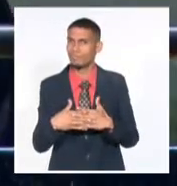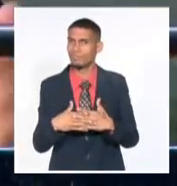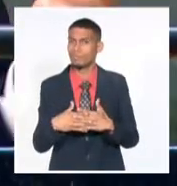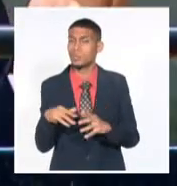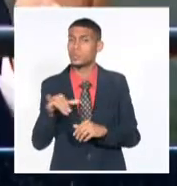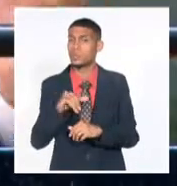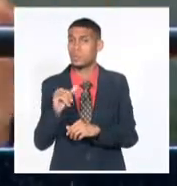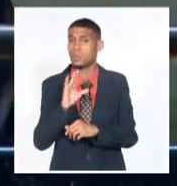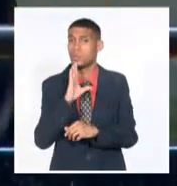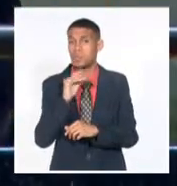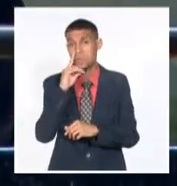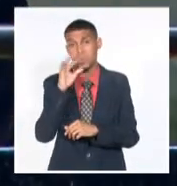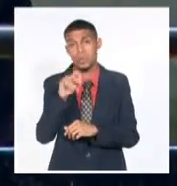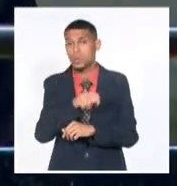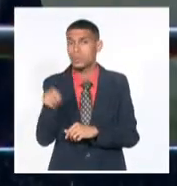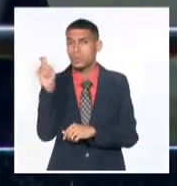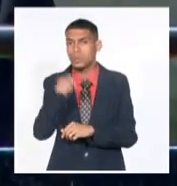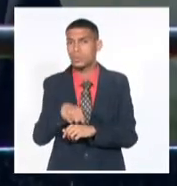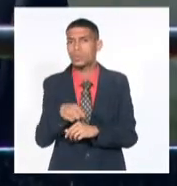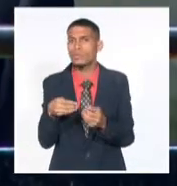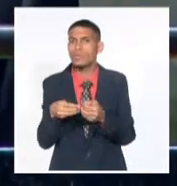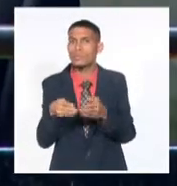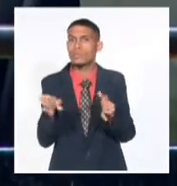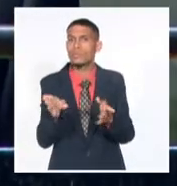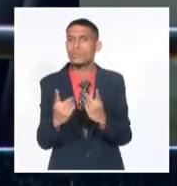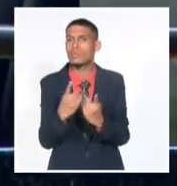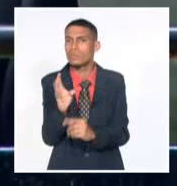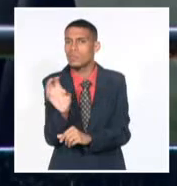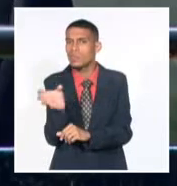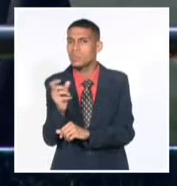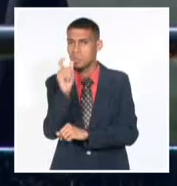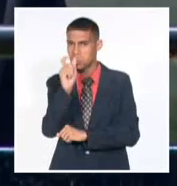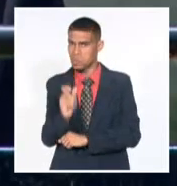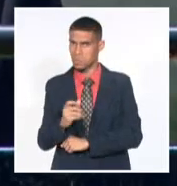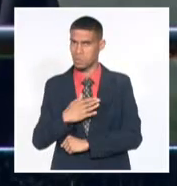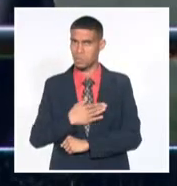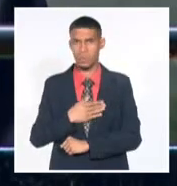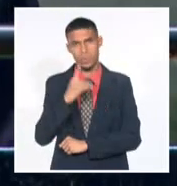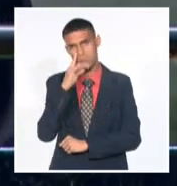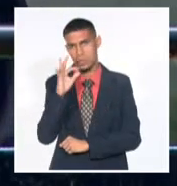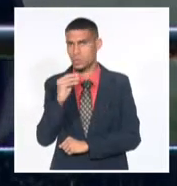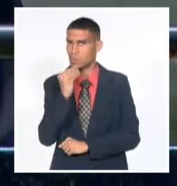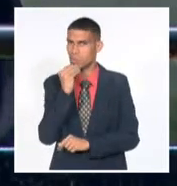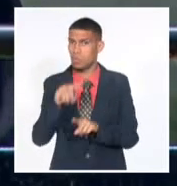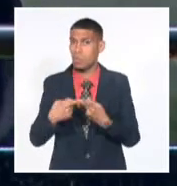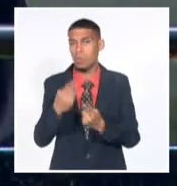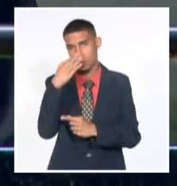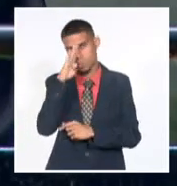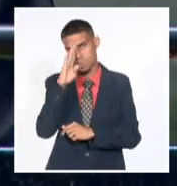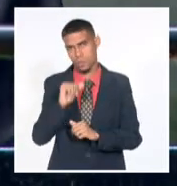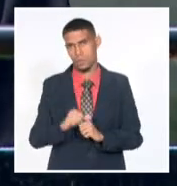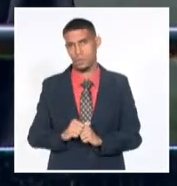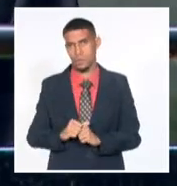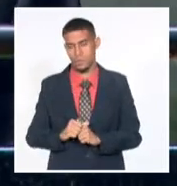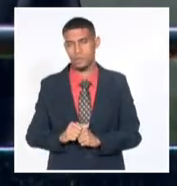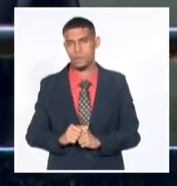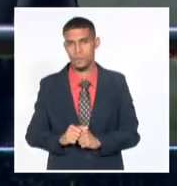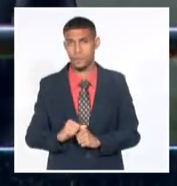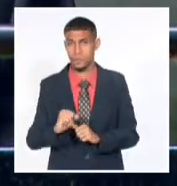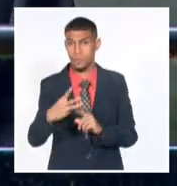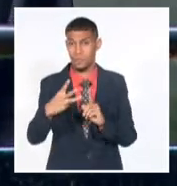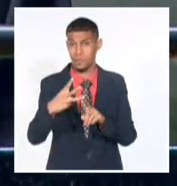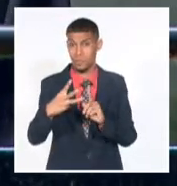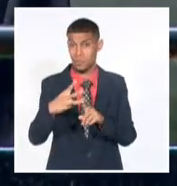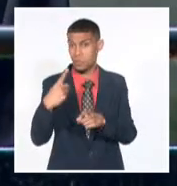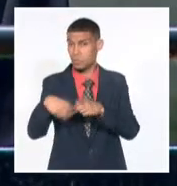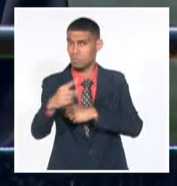incluso abrir cuentas bancarias personales solo por su condición de cubanos. En terceros